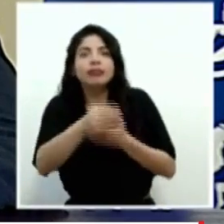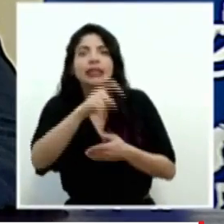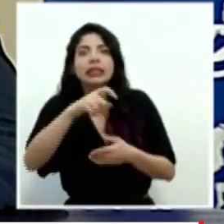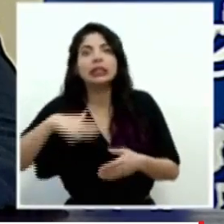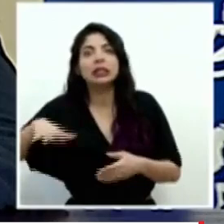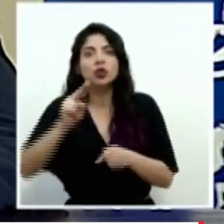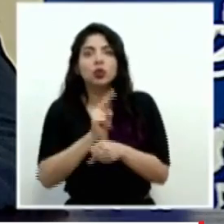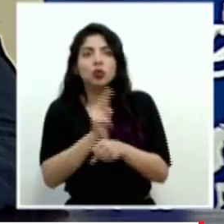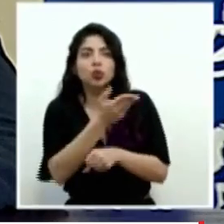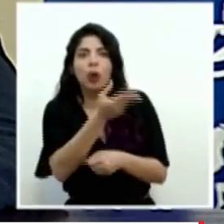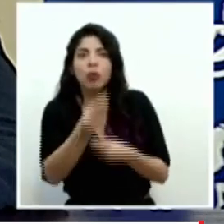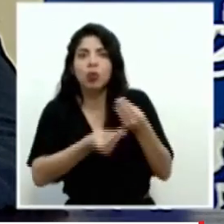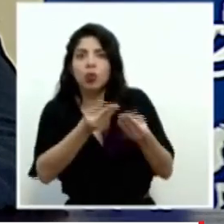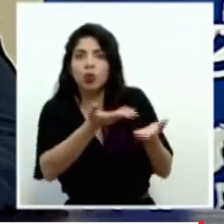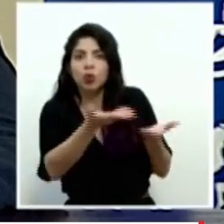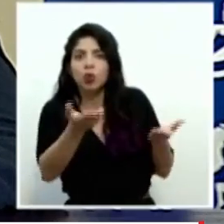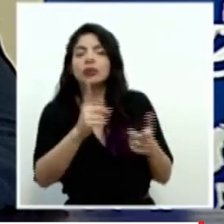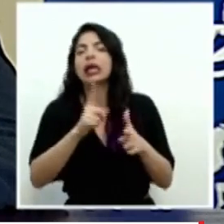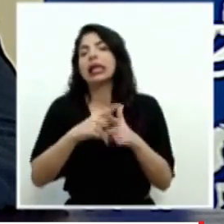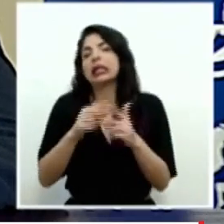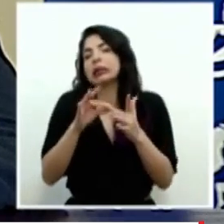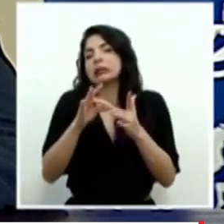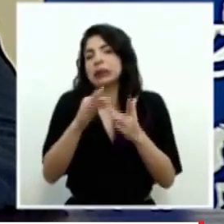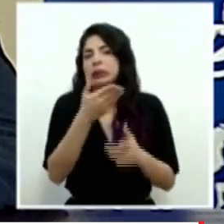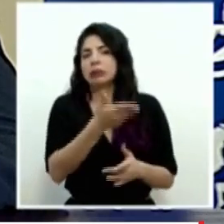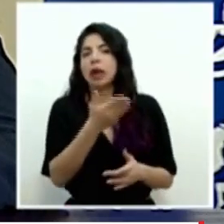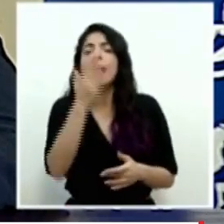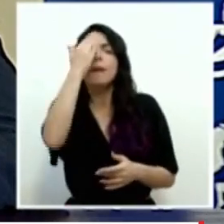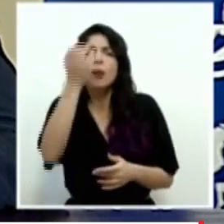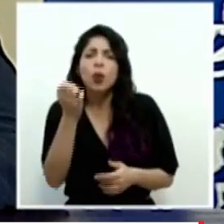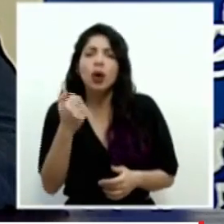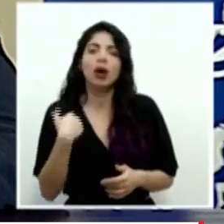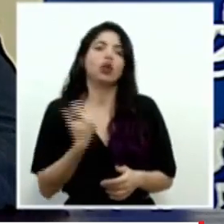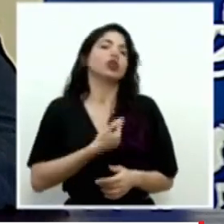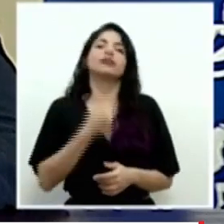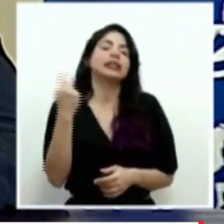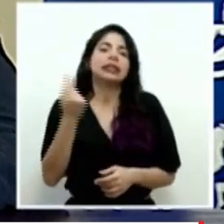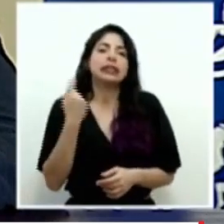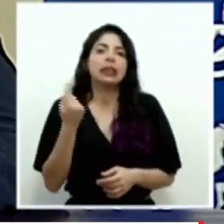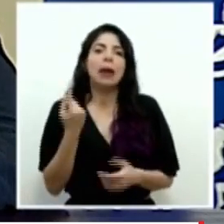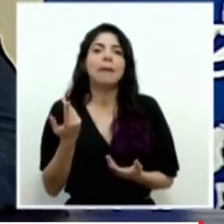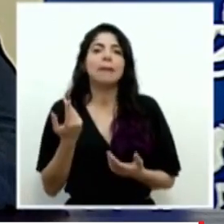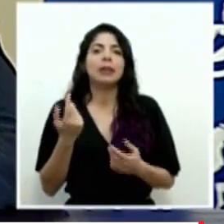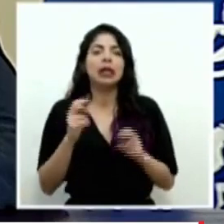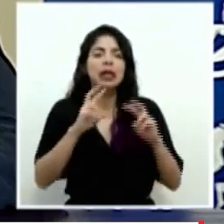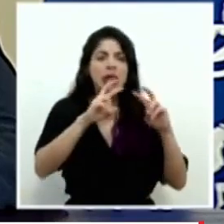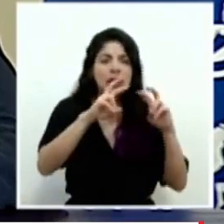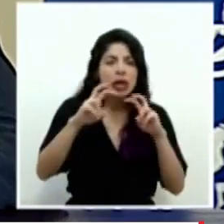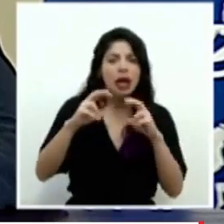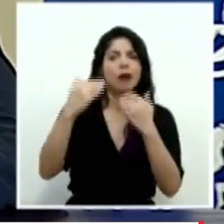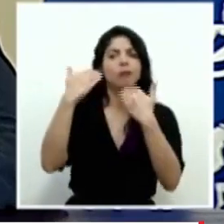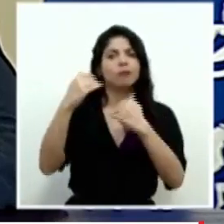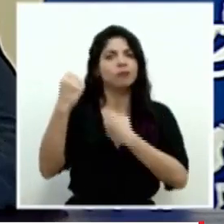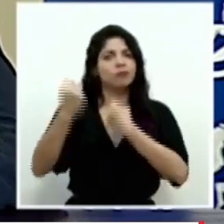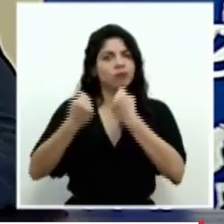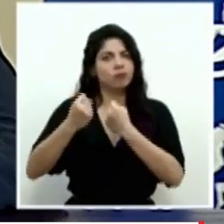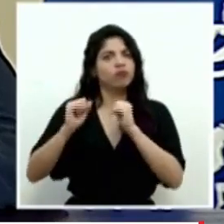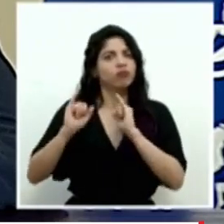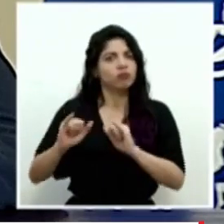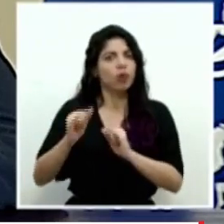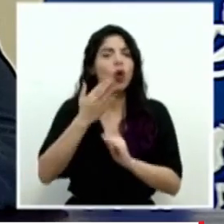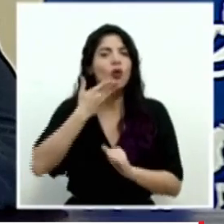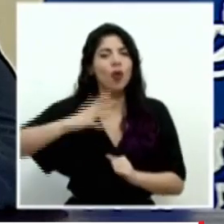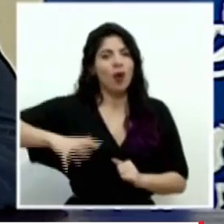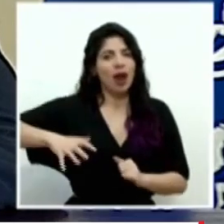por la población. Así que sobre todo es esto, porque estamos siempre haciendo una restricción vehicular en los